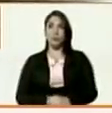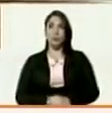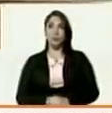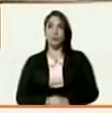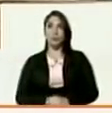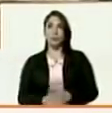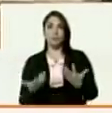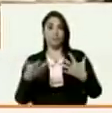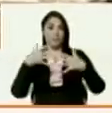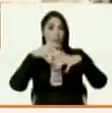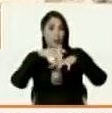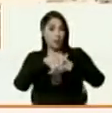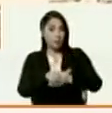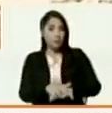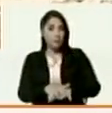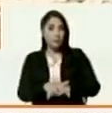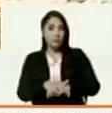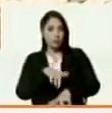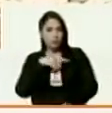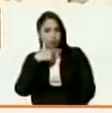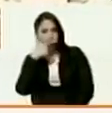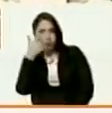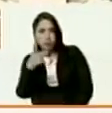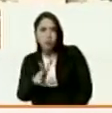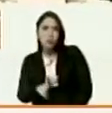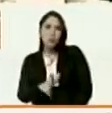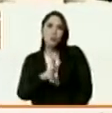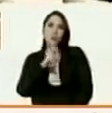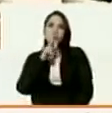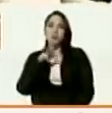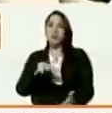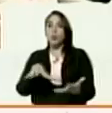involucradas en estos penosos incidentes,